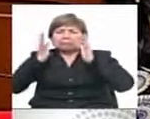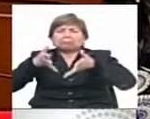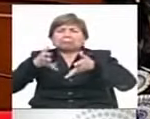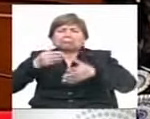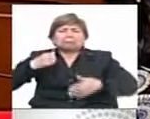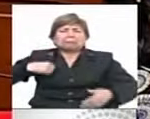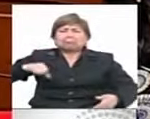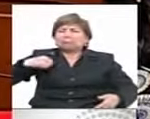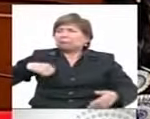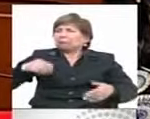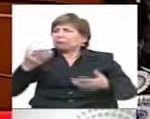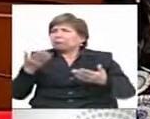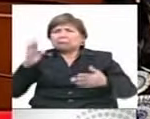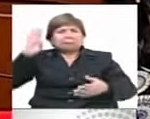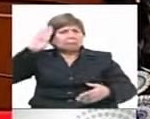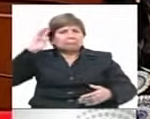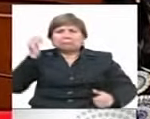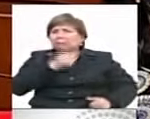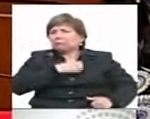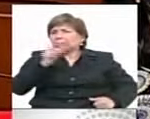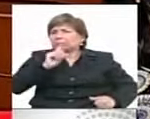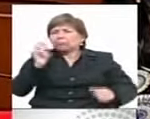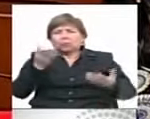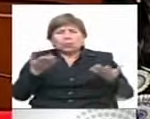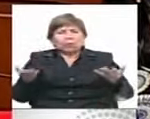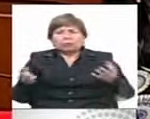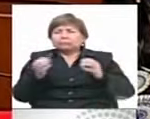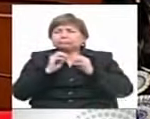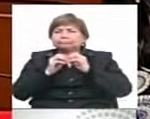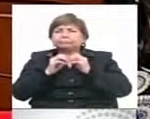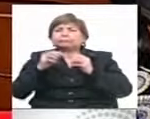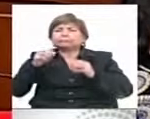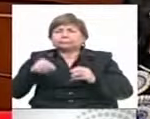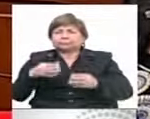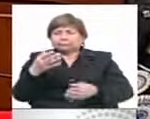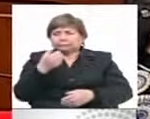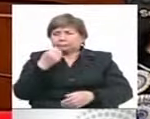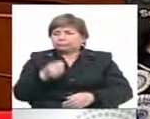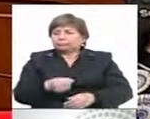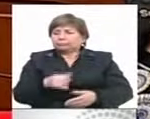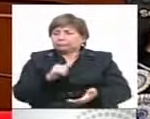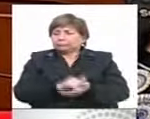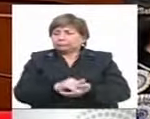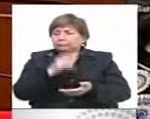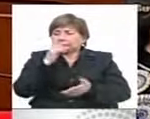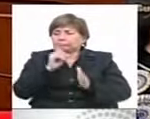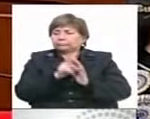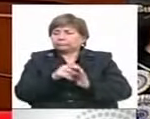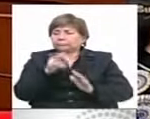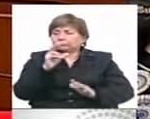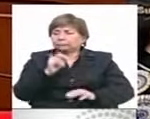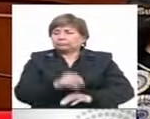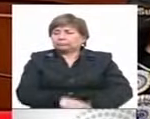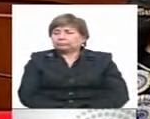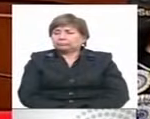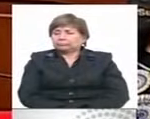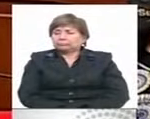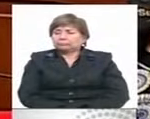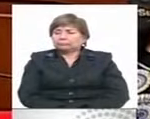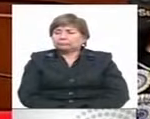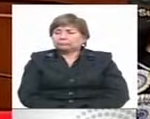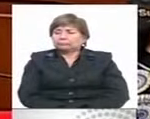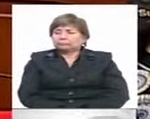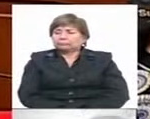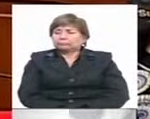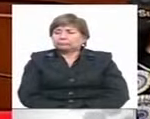hay policía, están esperando que le resuelvan el problema. Y acá quiero rescatar, ya que me han dado un minuto, 30 segundos, señora presidenta.